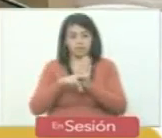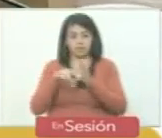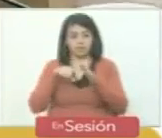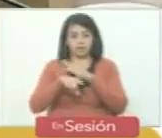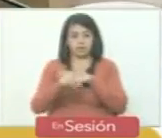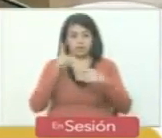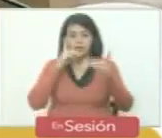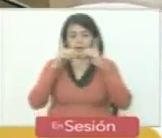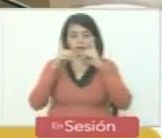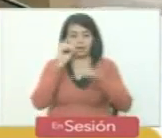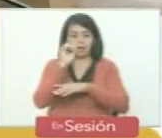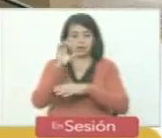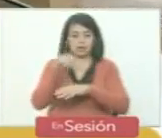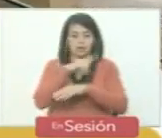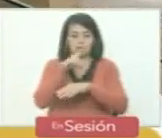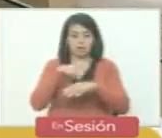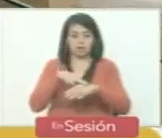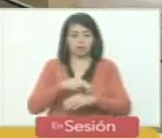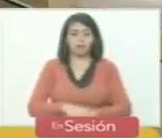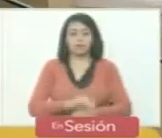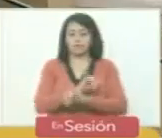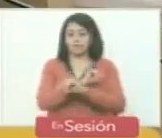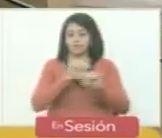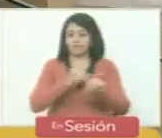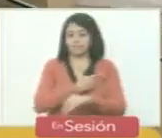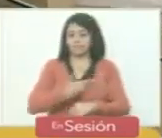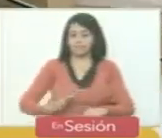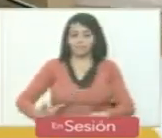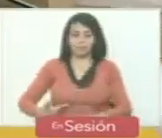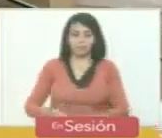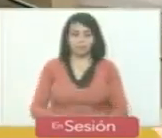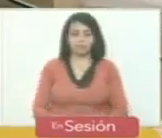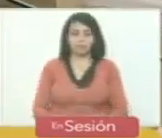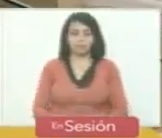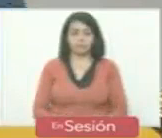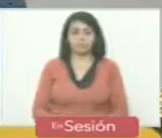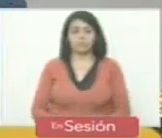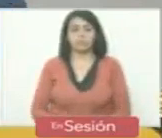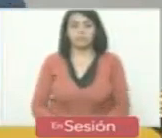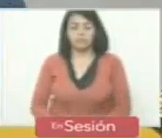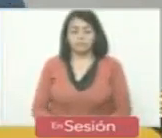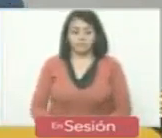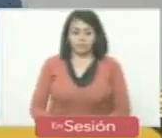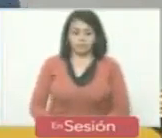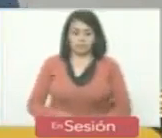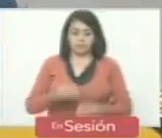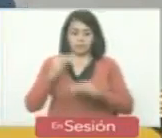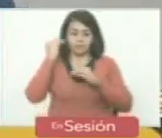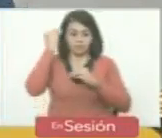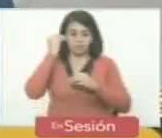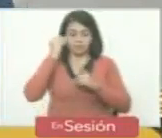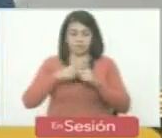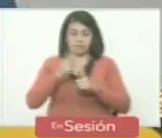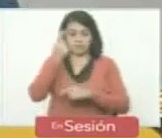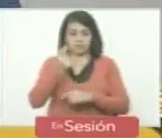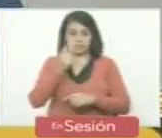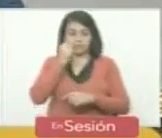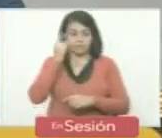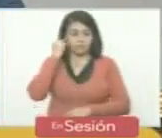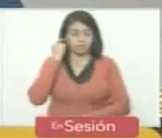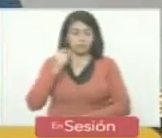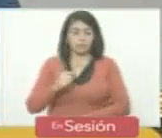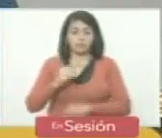y de Debates de la Asamblea Nacional. Es todo, ciudadano presidente. En consideración, las ciudadanas diputadas y